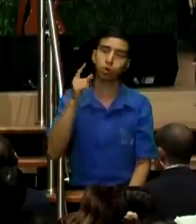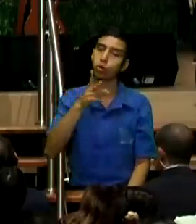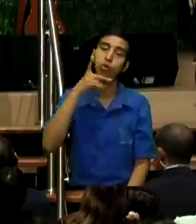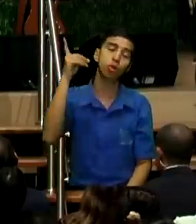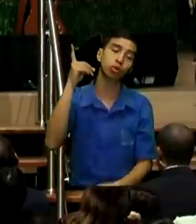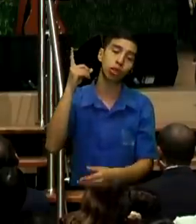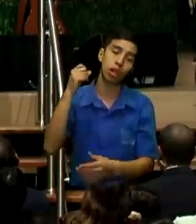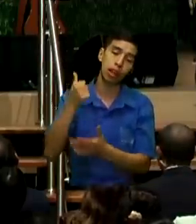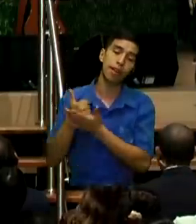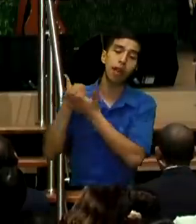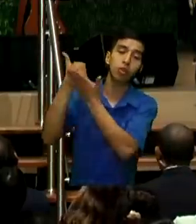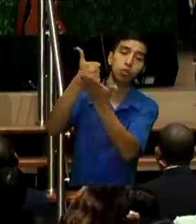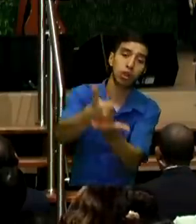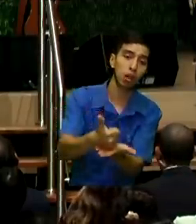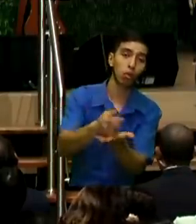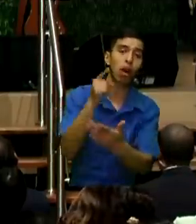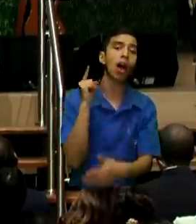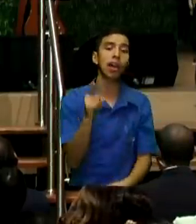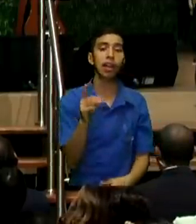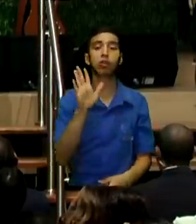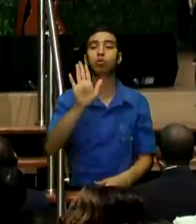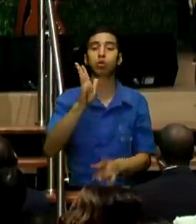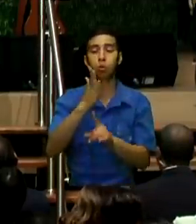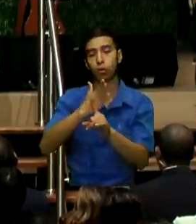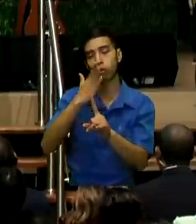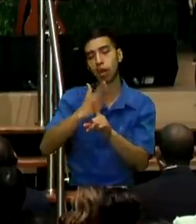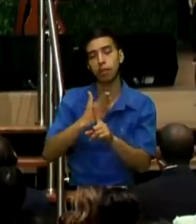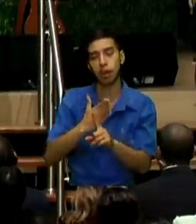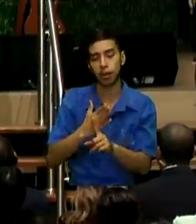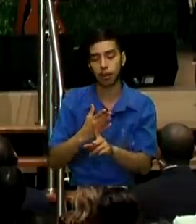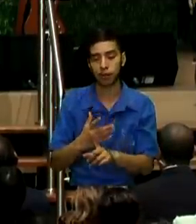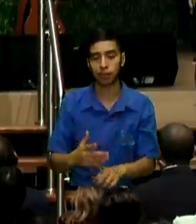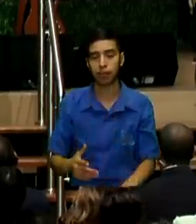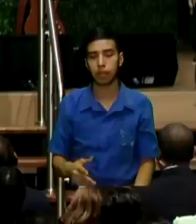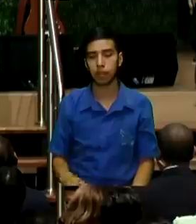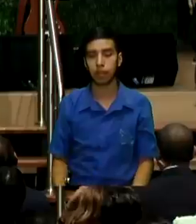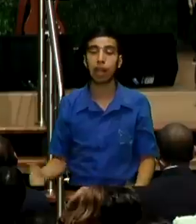pecado. Pues se puso a atacar lo que no sabía.